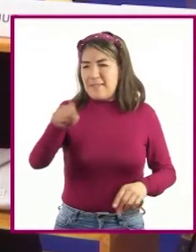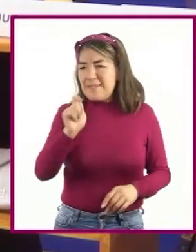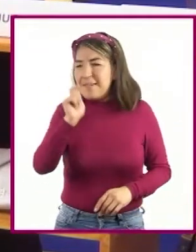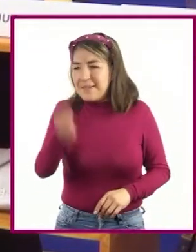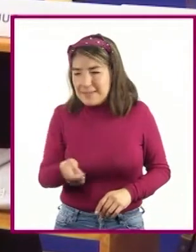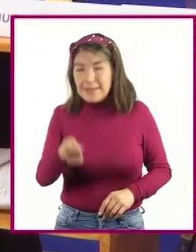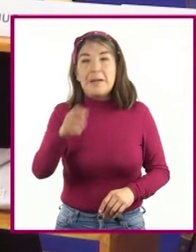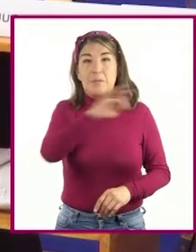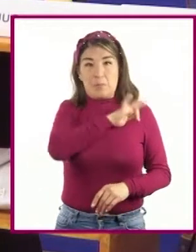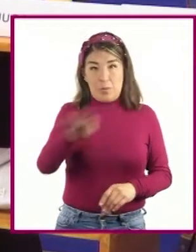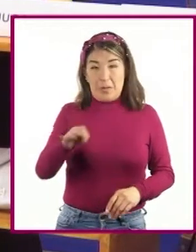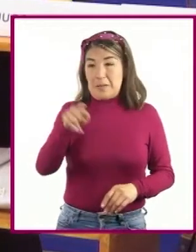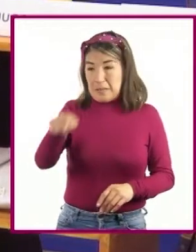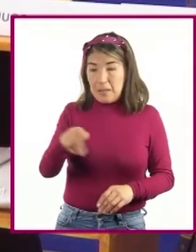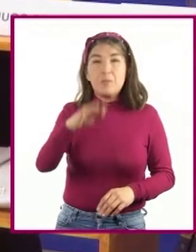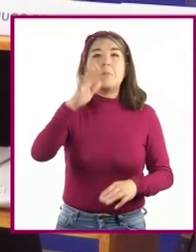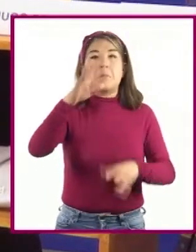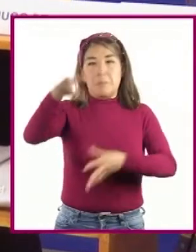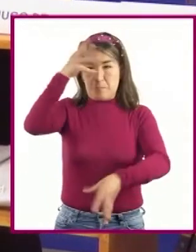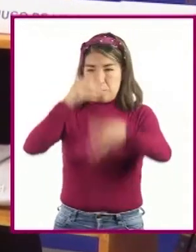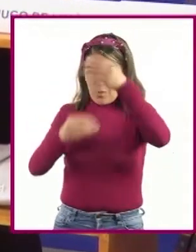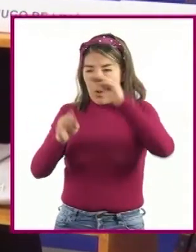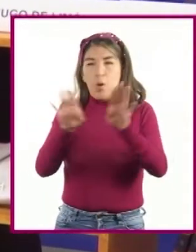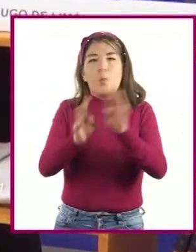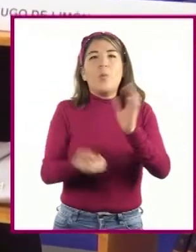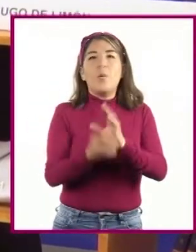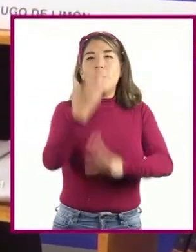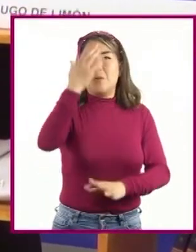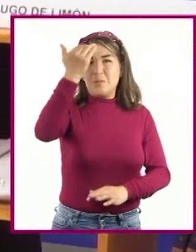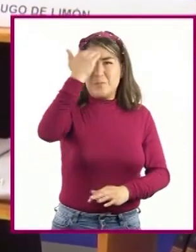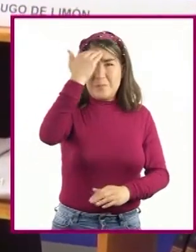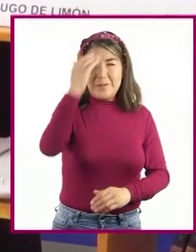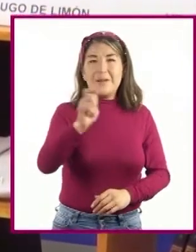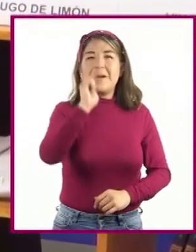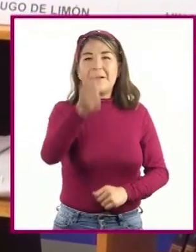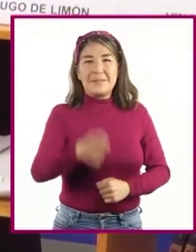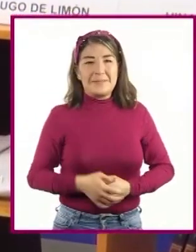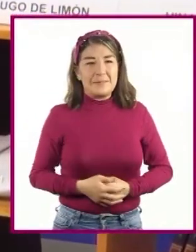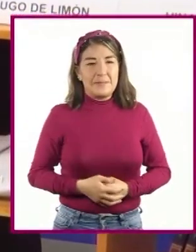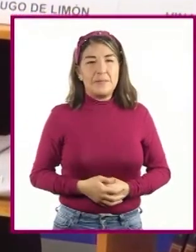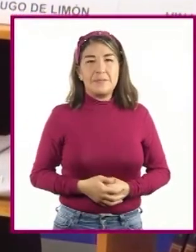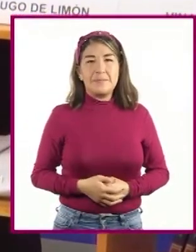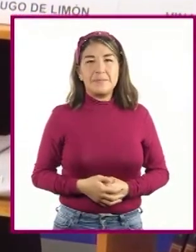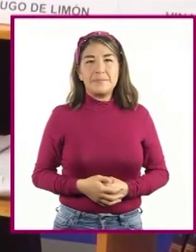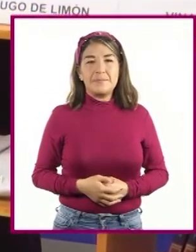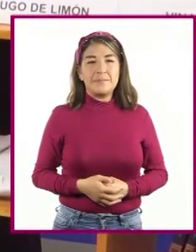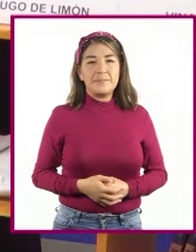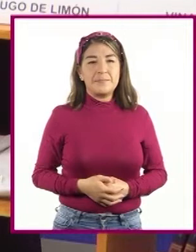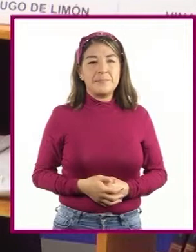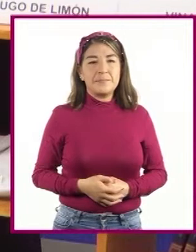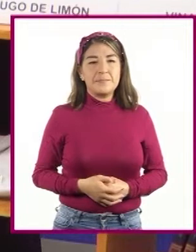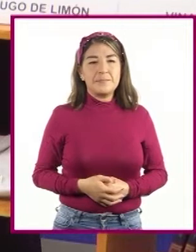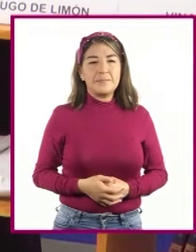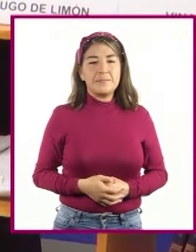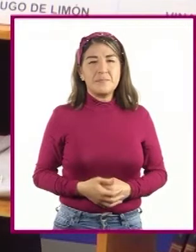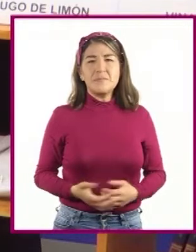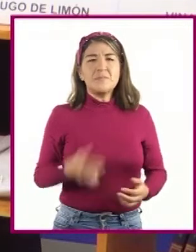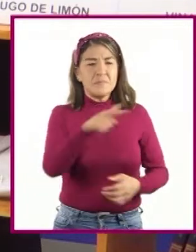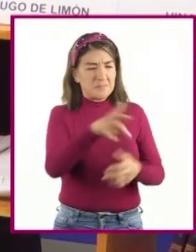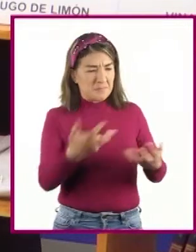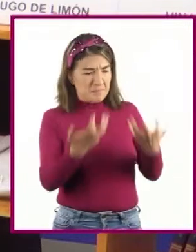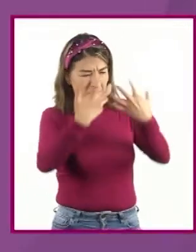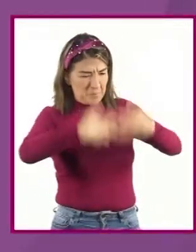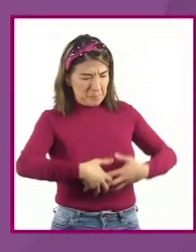nos permite adquirir un conocimiento nuevo. Para puntualizar, ¿cuál es la función de los informes